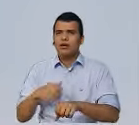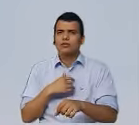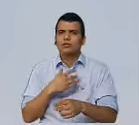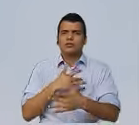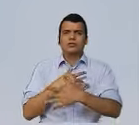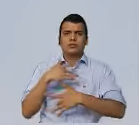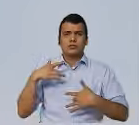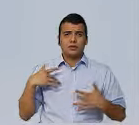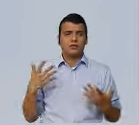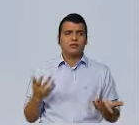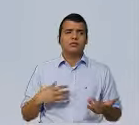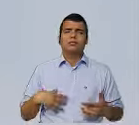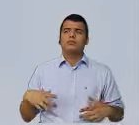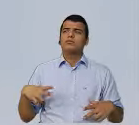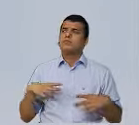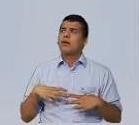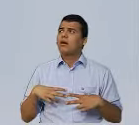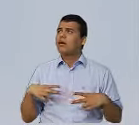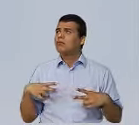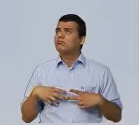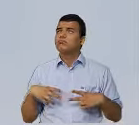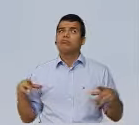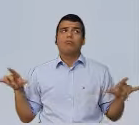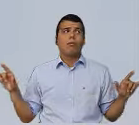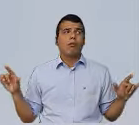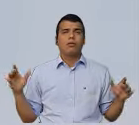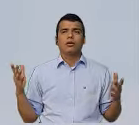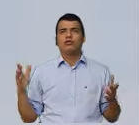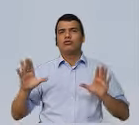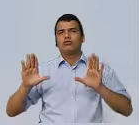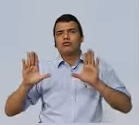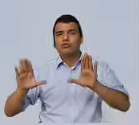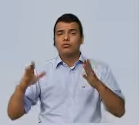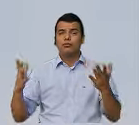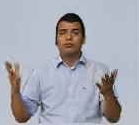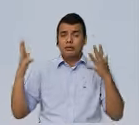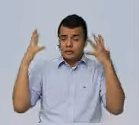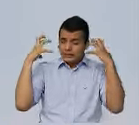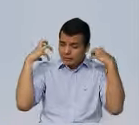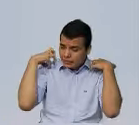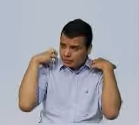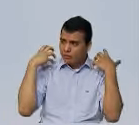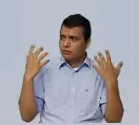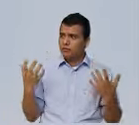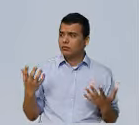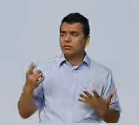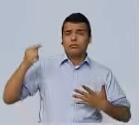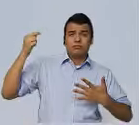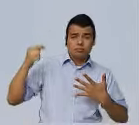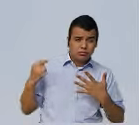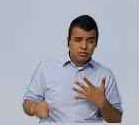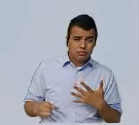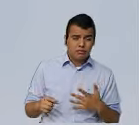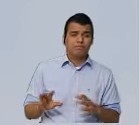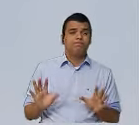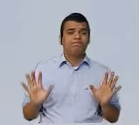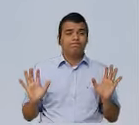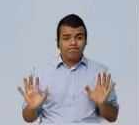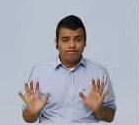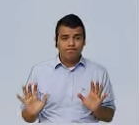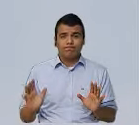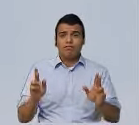una vida sedentaria, a probable estrés. Sí, entonces, pues